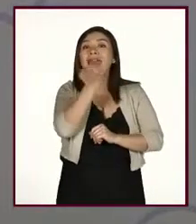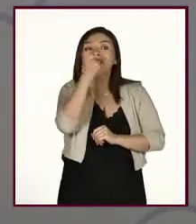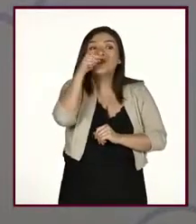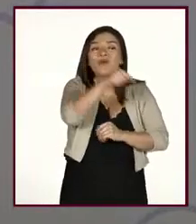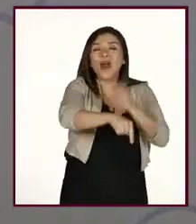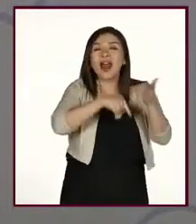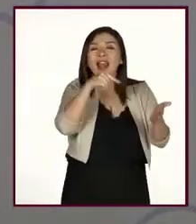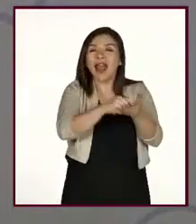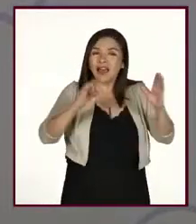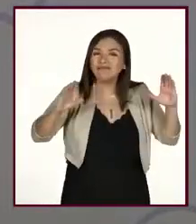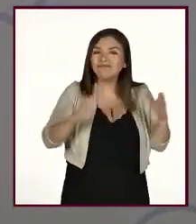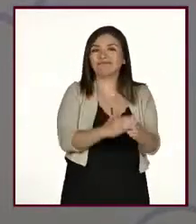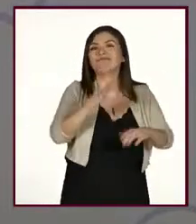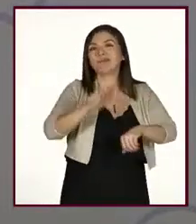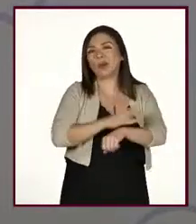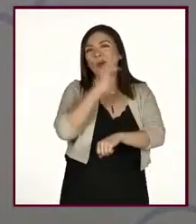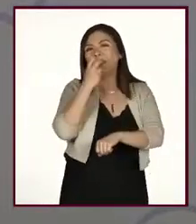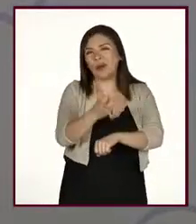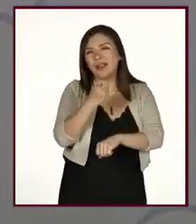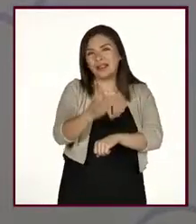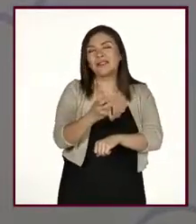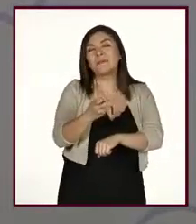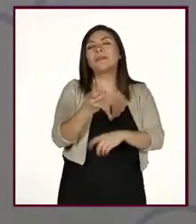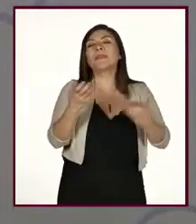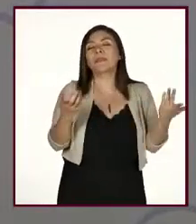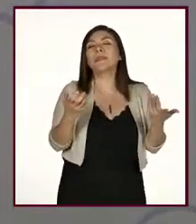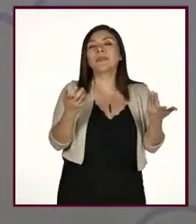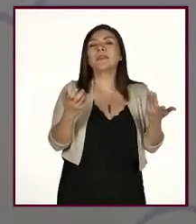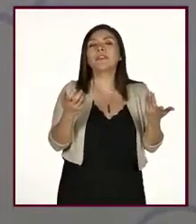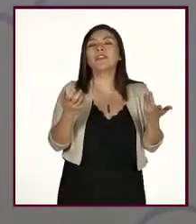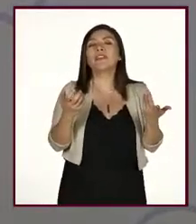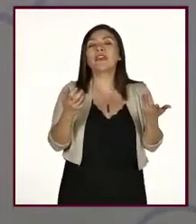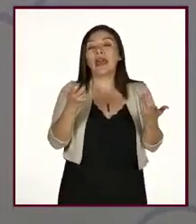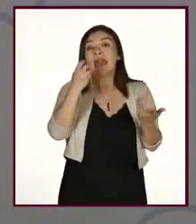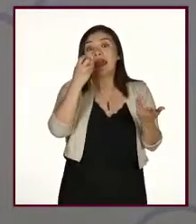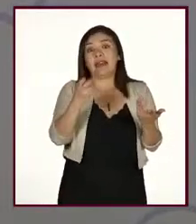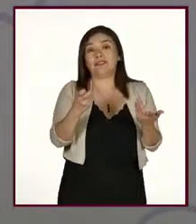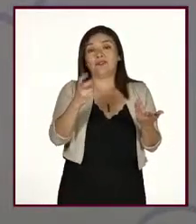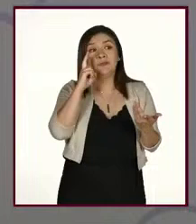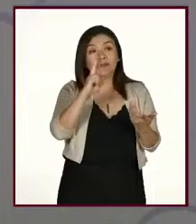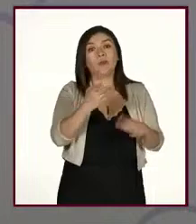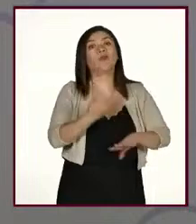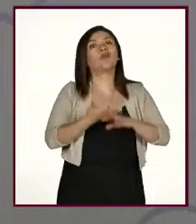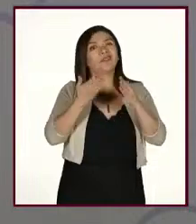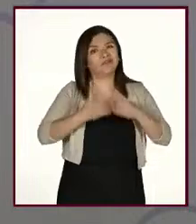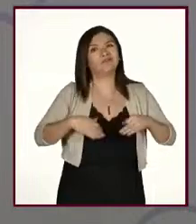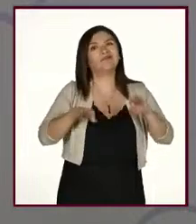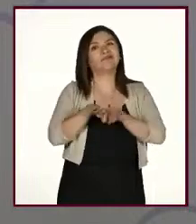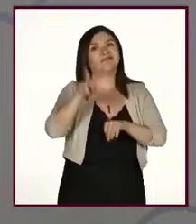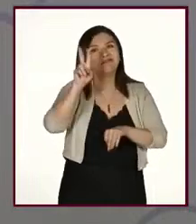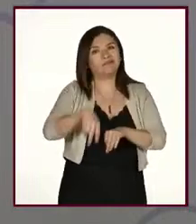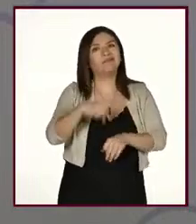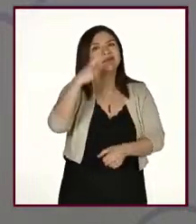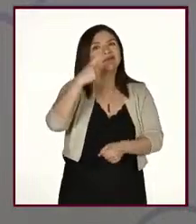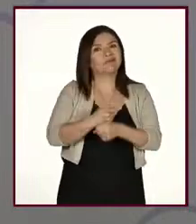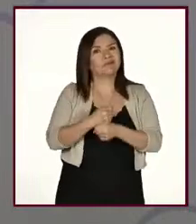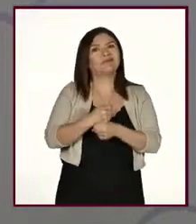este ambiente académico dentro de las aulas escolares. Entonces, pues aquí la importancia, ¿no? de estas